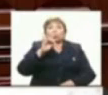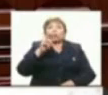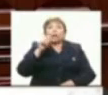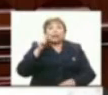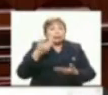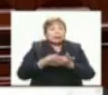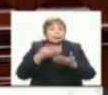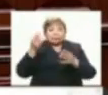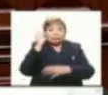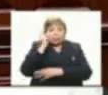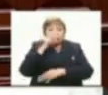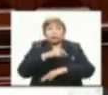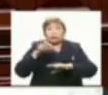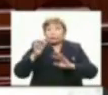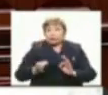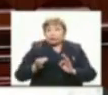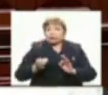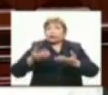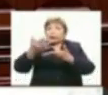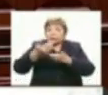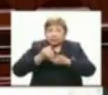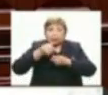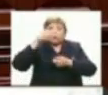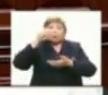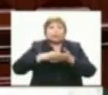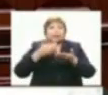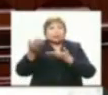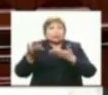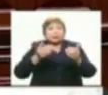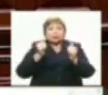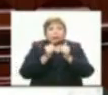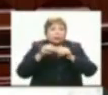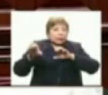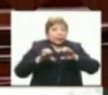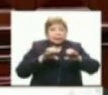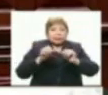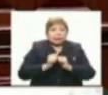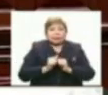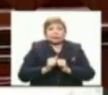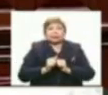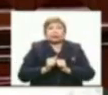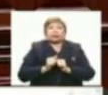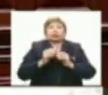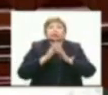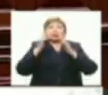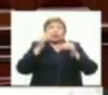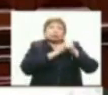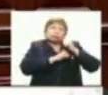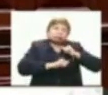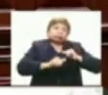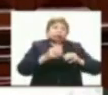verdaderos apóstoles de la educación peruana, reciban un mínimo de servicio para poder realizar su tan